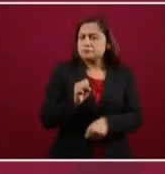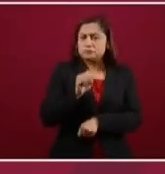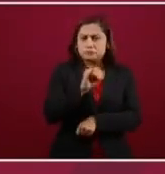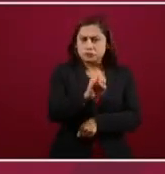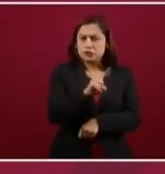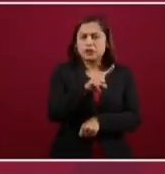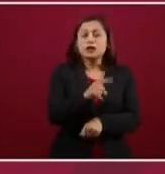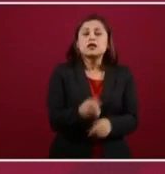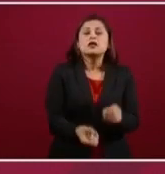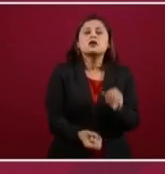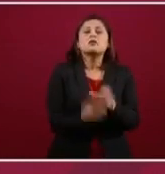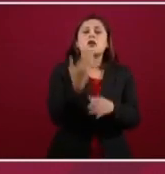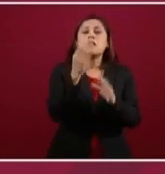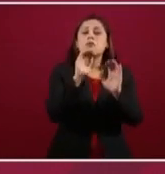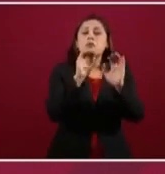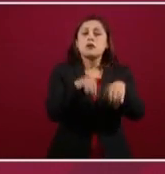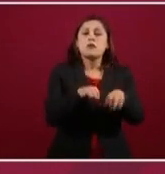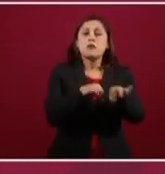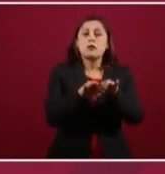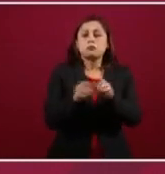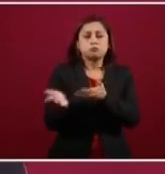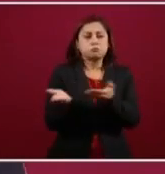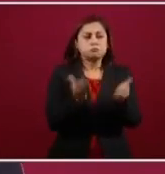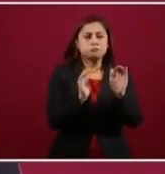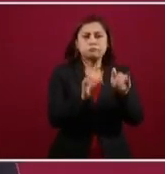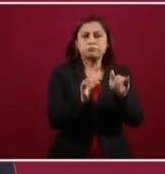creando empleos en la industria